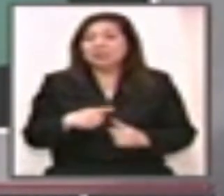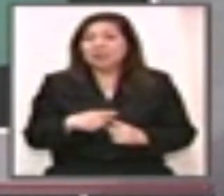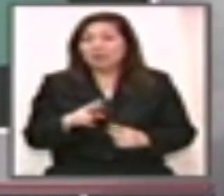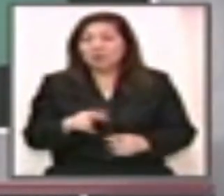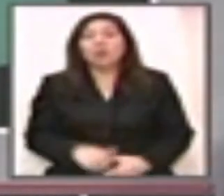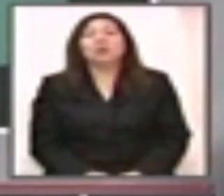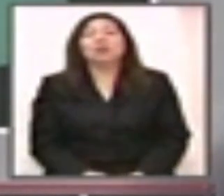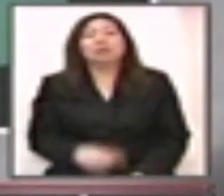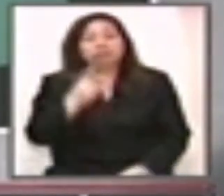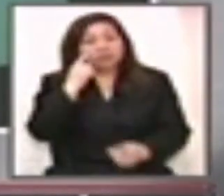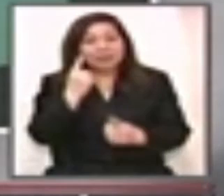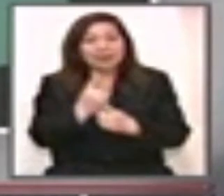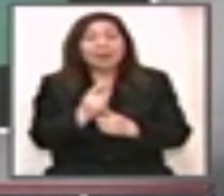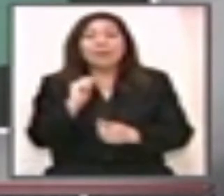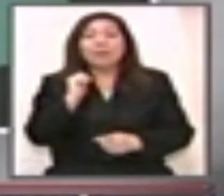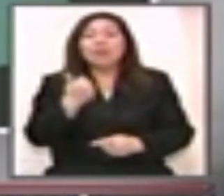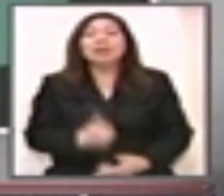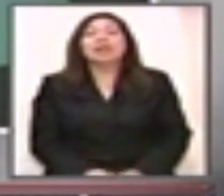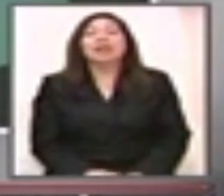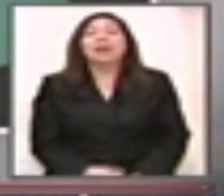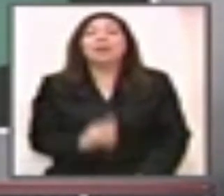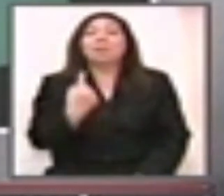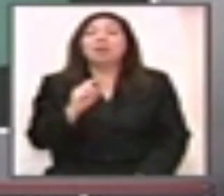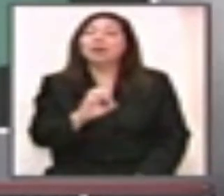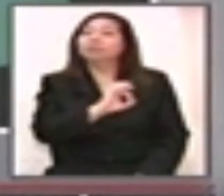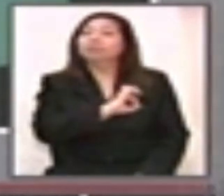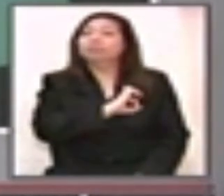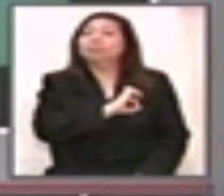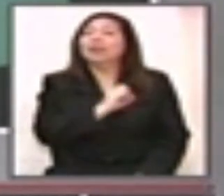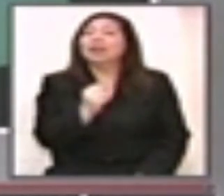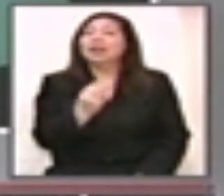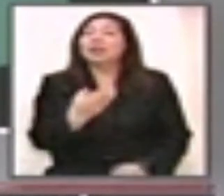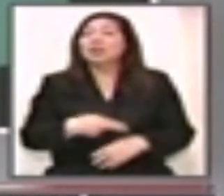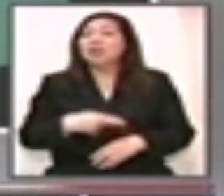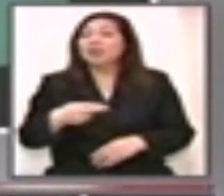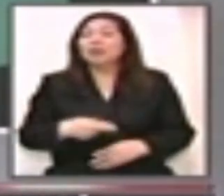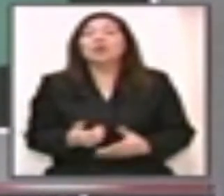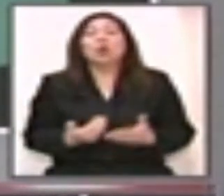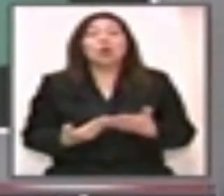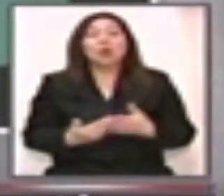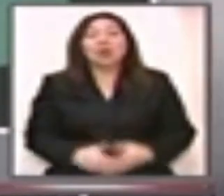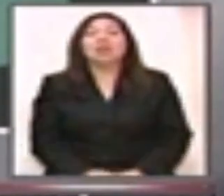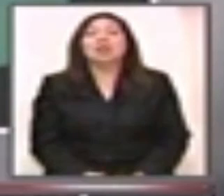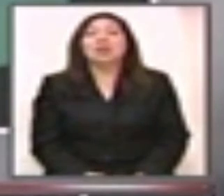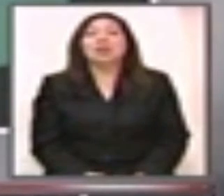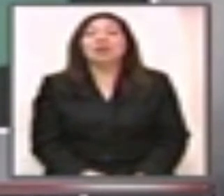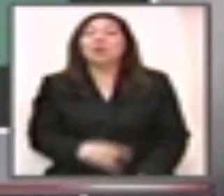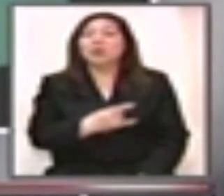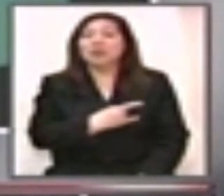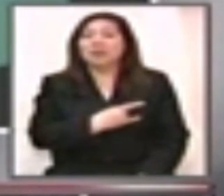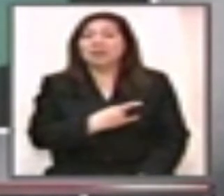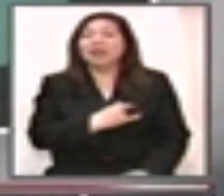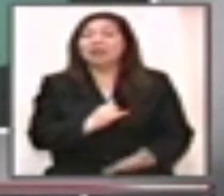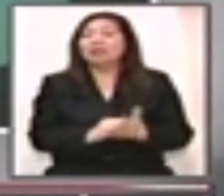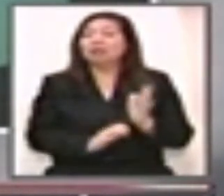dar a conocer el día de mañana, para premiar a aquellas regiones en colegios y en universidades